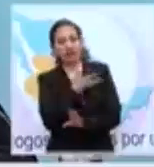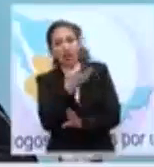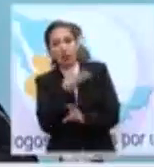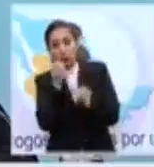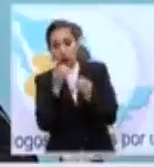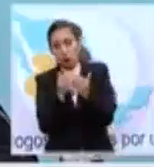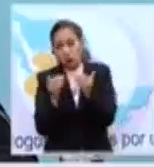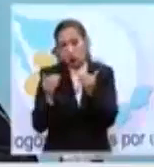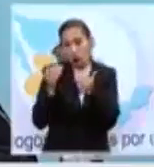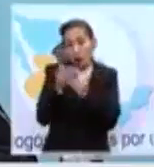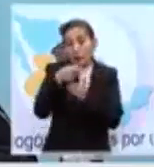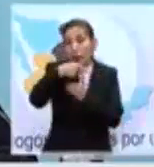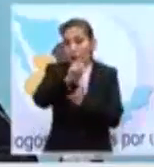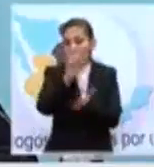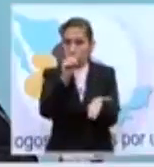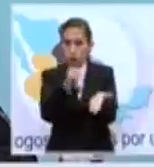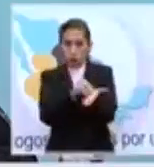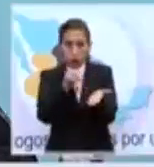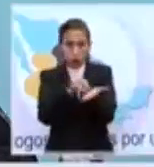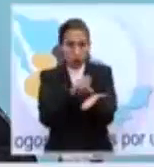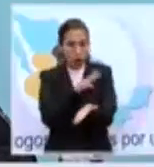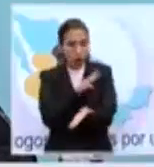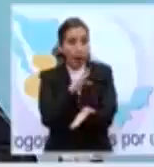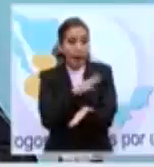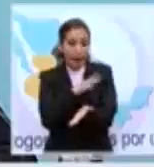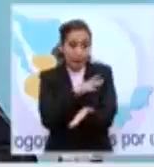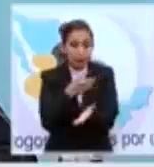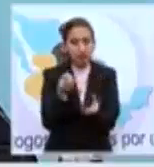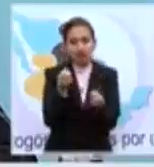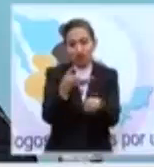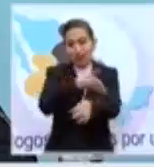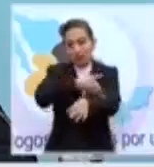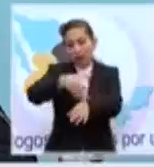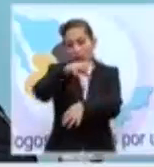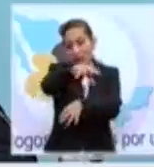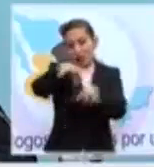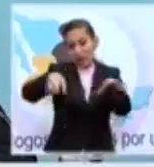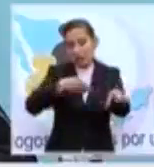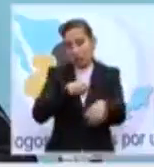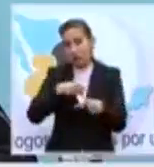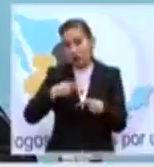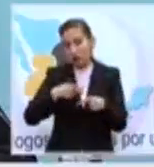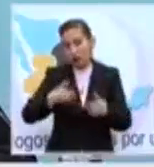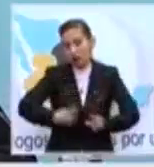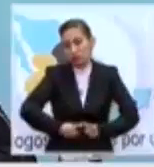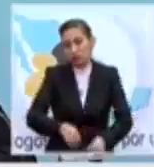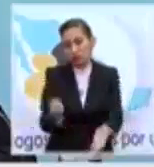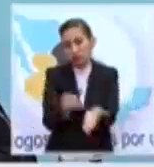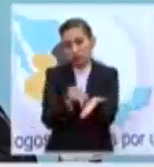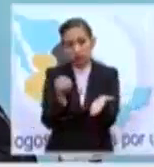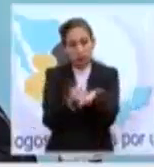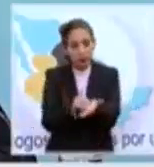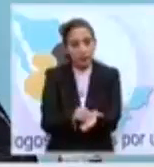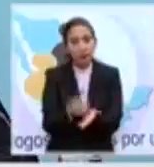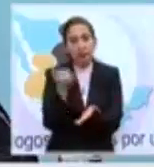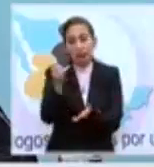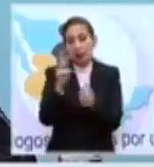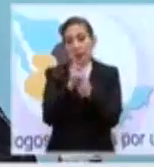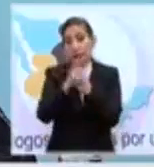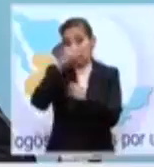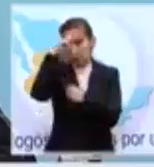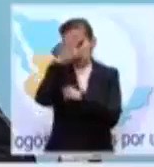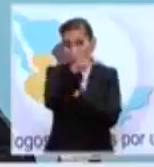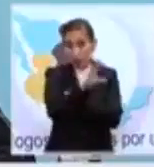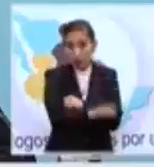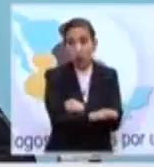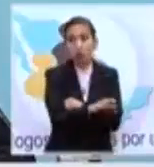muchos avances, aunque todavía hay un buen número de familias o de personas que están en hambre. Y países como